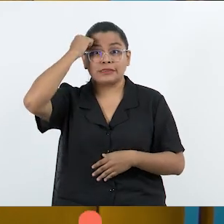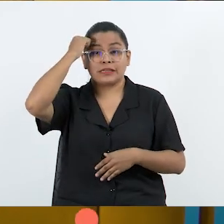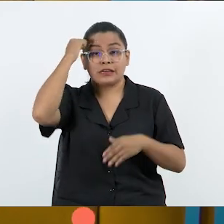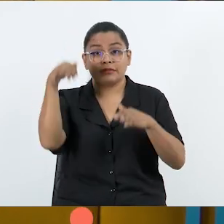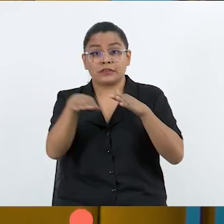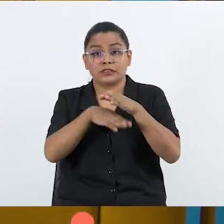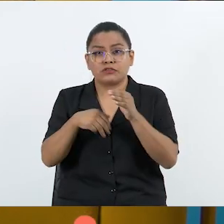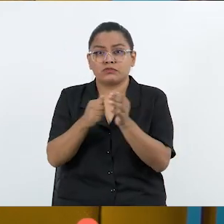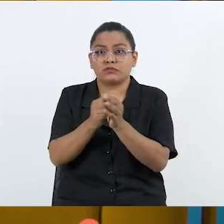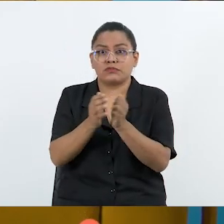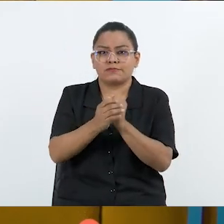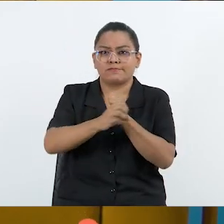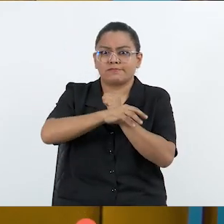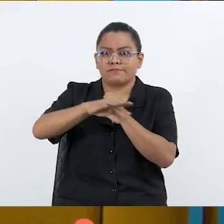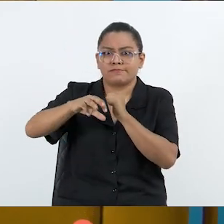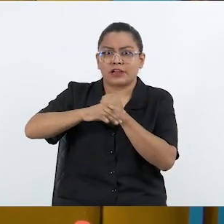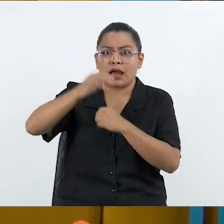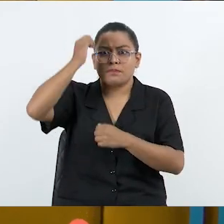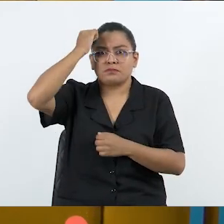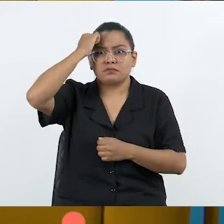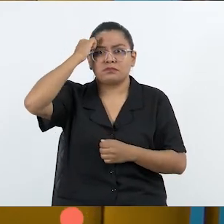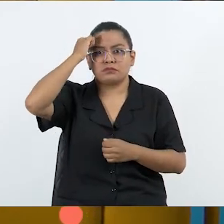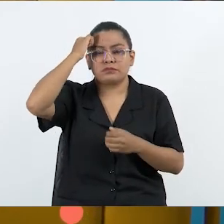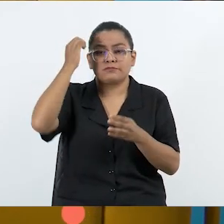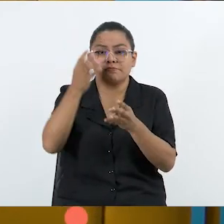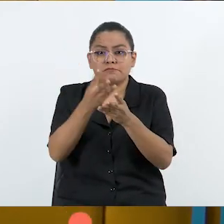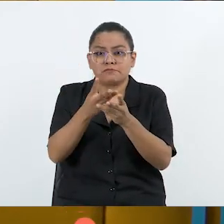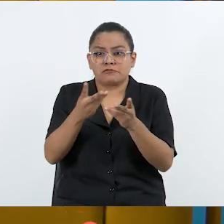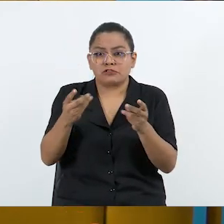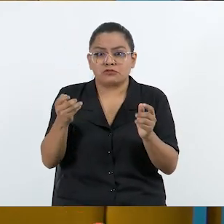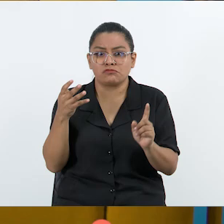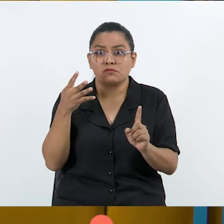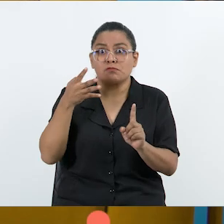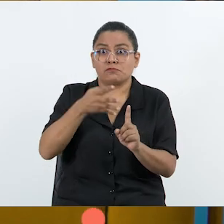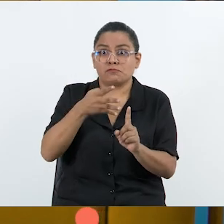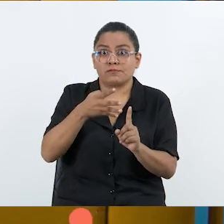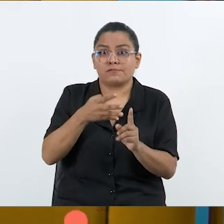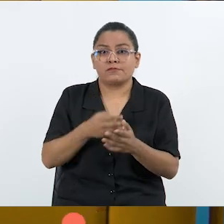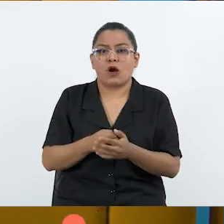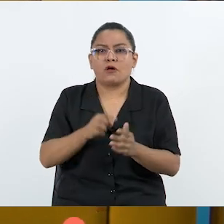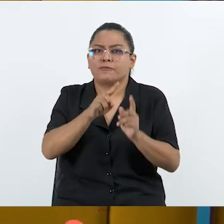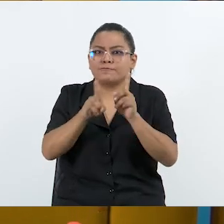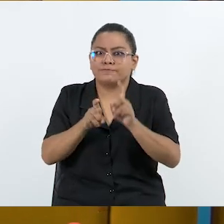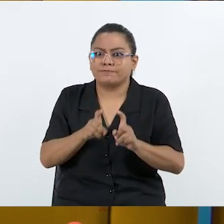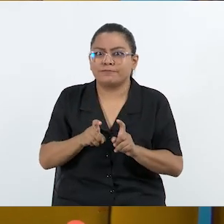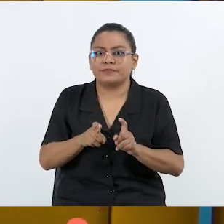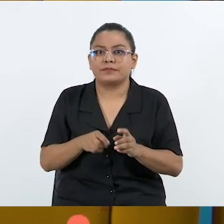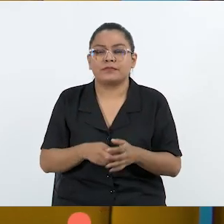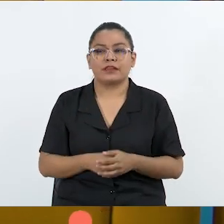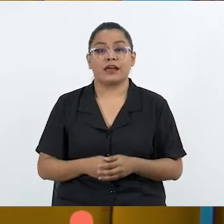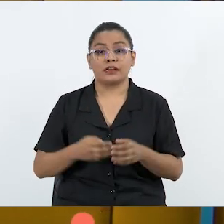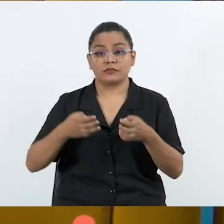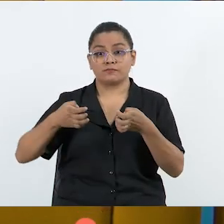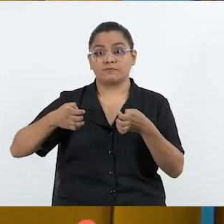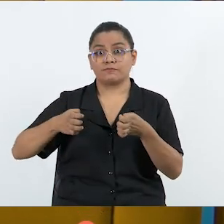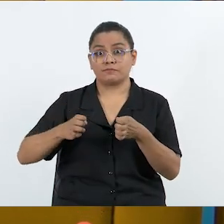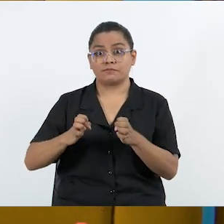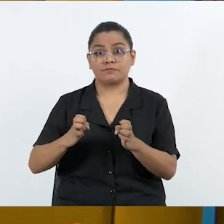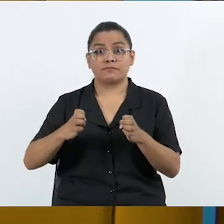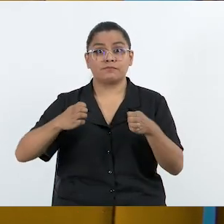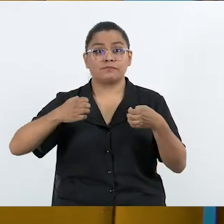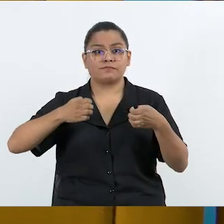aprendizaje basado en problemas promueve el aprendizaje mediante la resolución de un reto o una interrogante.